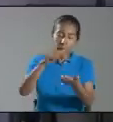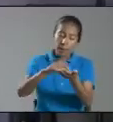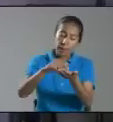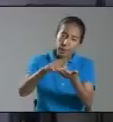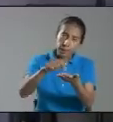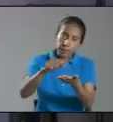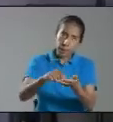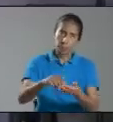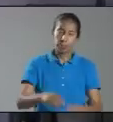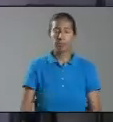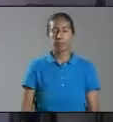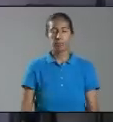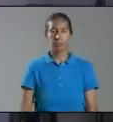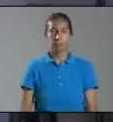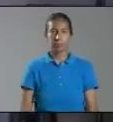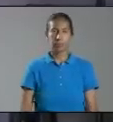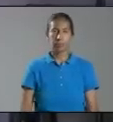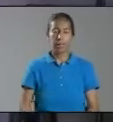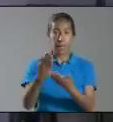Ahí está.